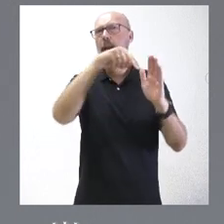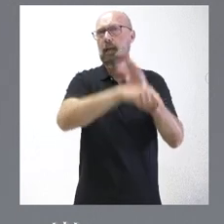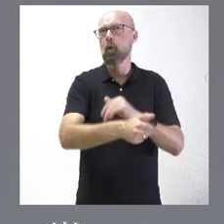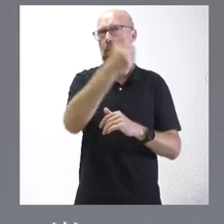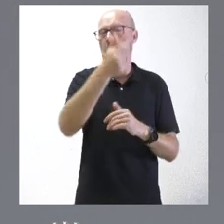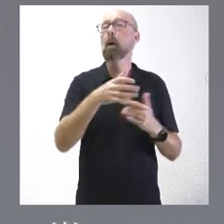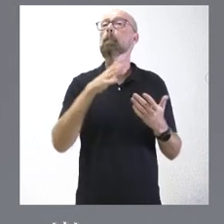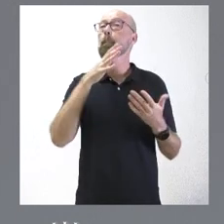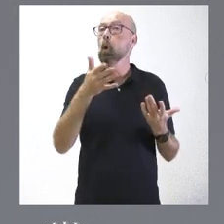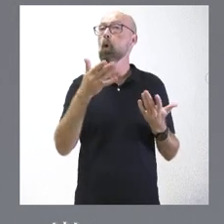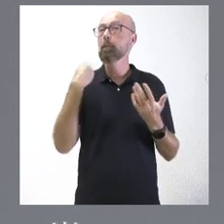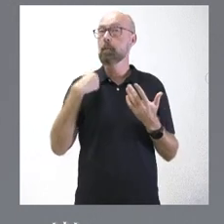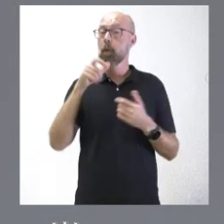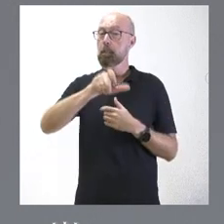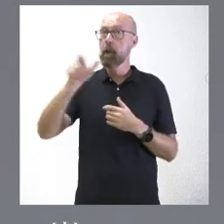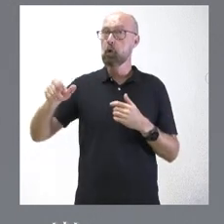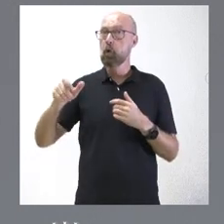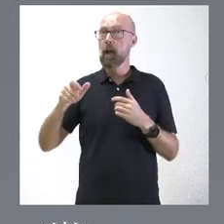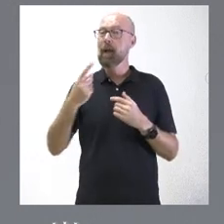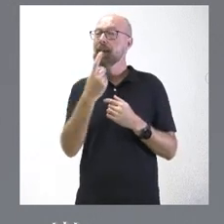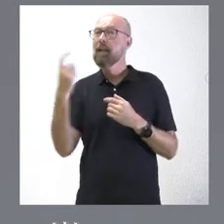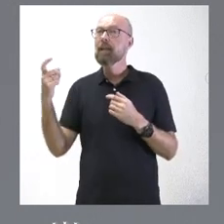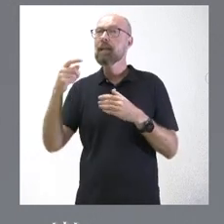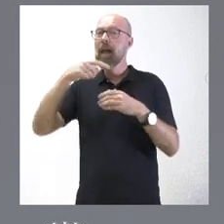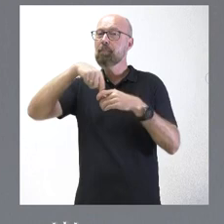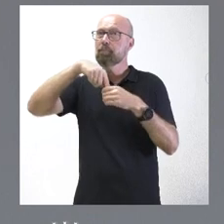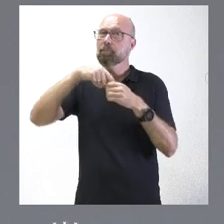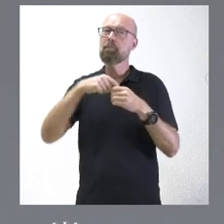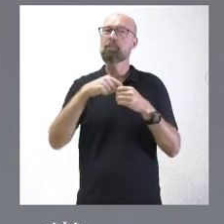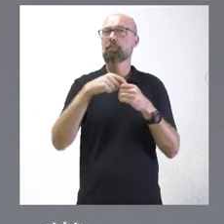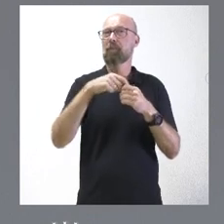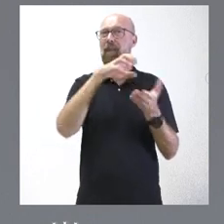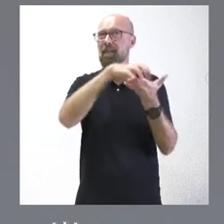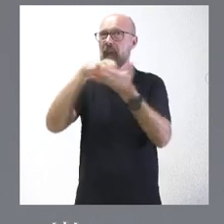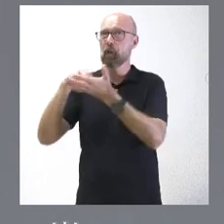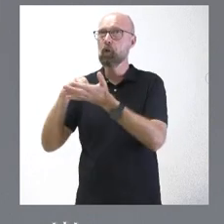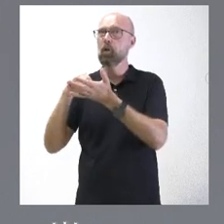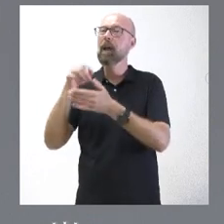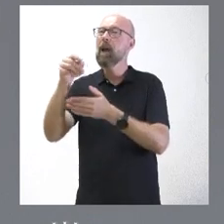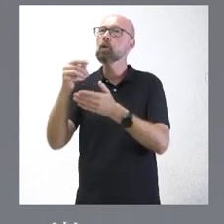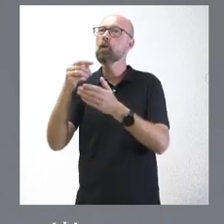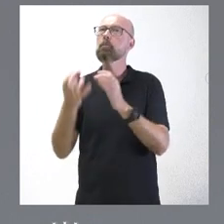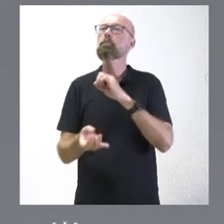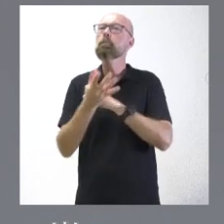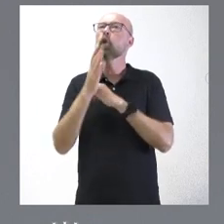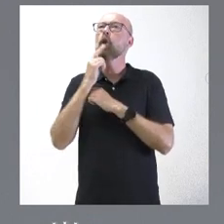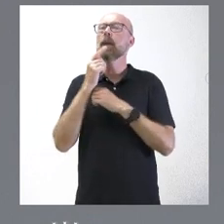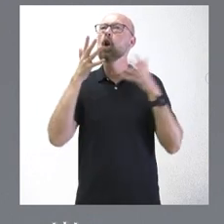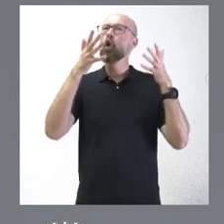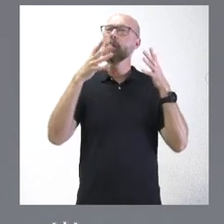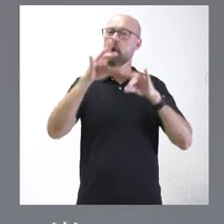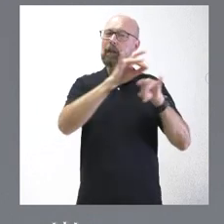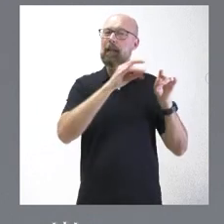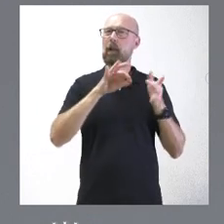Porque los ratios de personal de los centros se establecen en el consejo territorial de servicios sociales en el que está